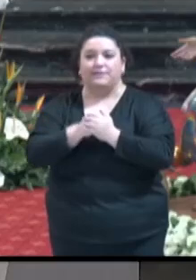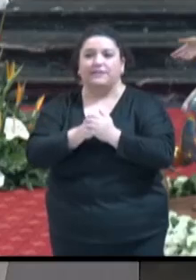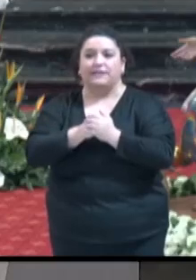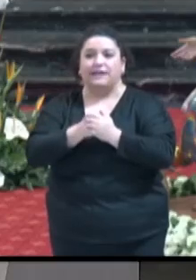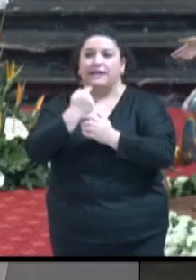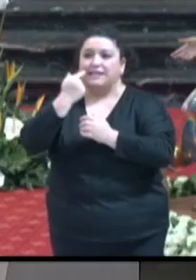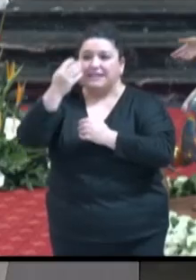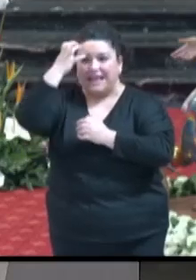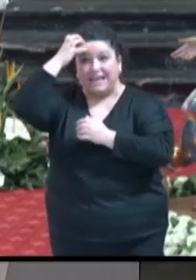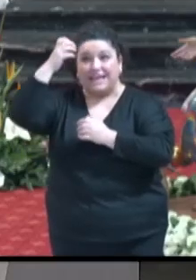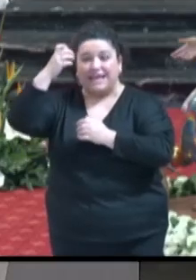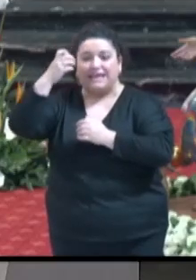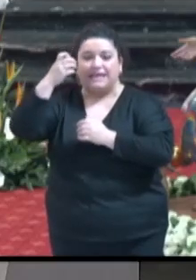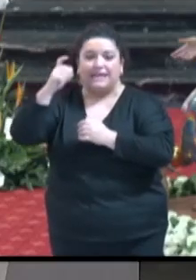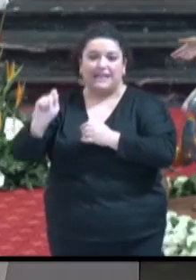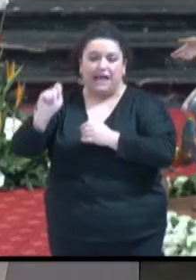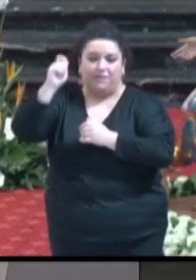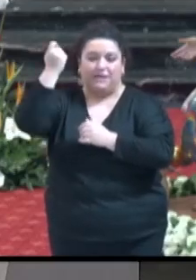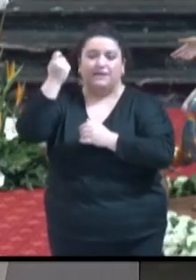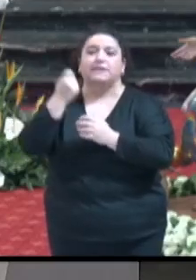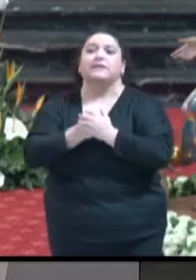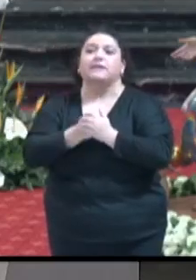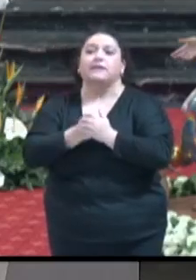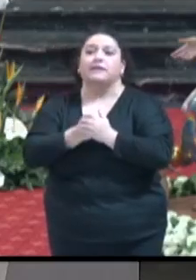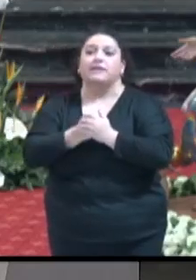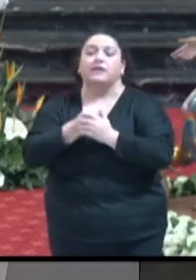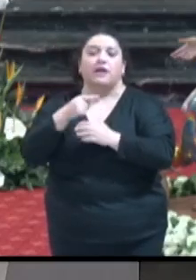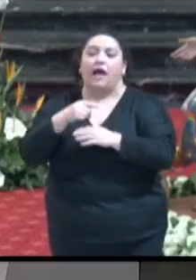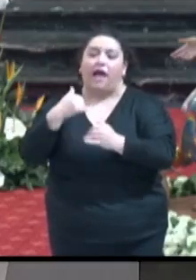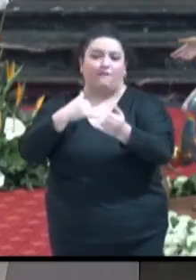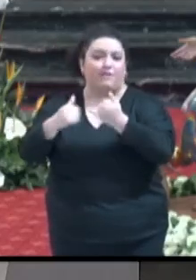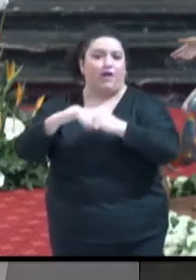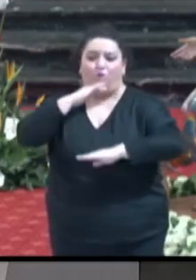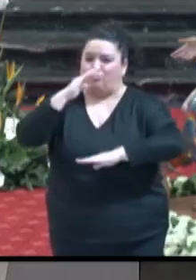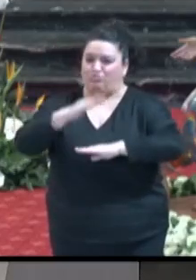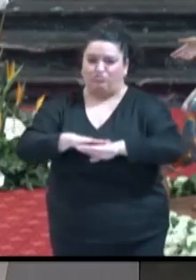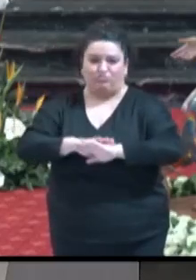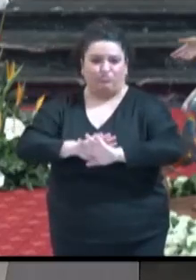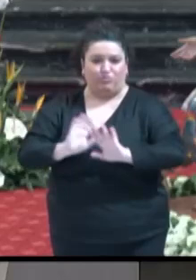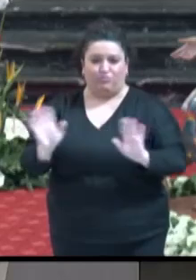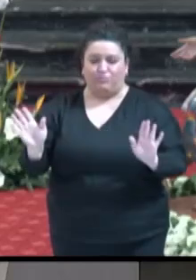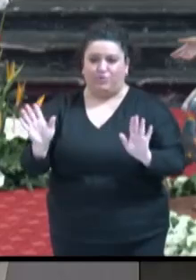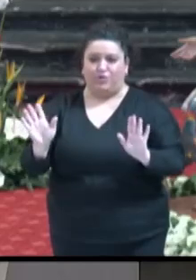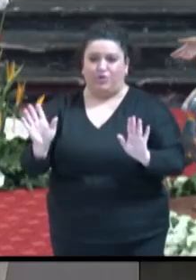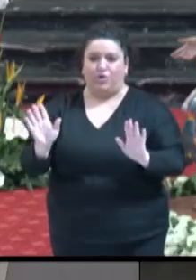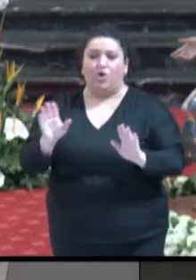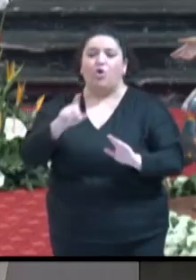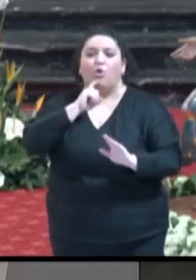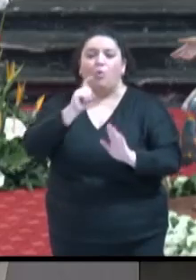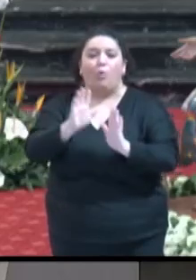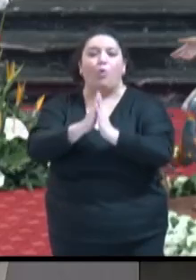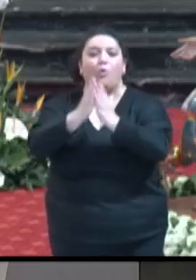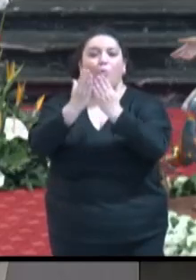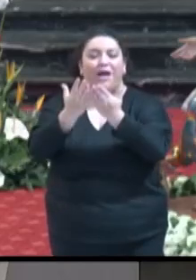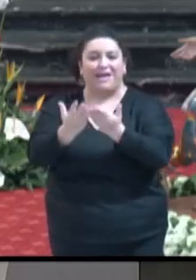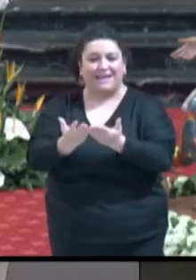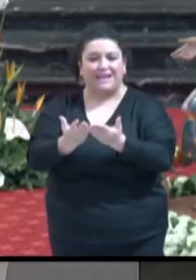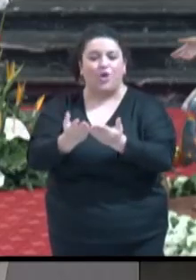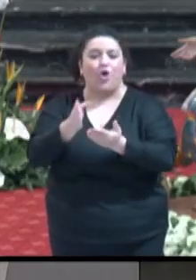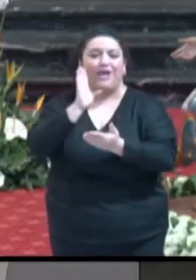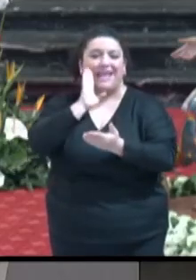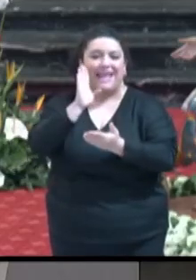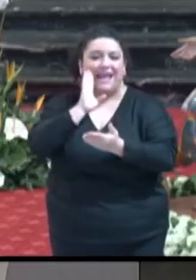rey David Pues fue cumplida en el evangelio que acabamos